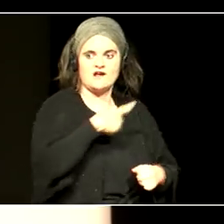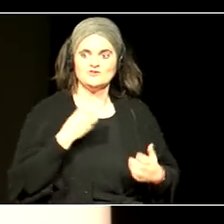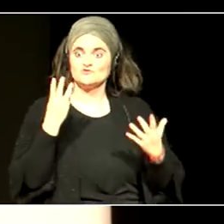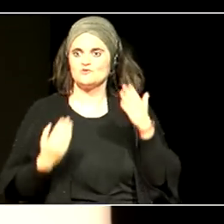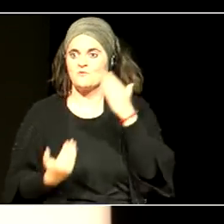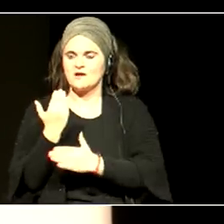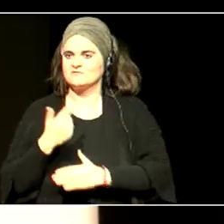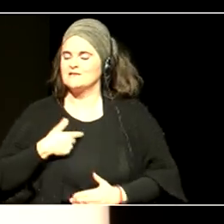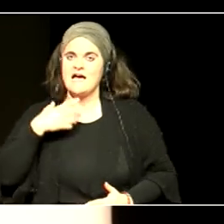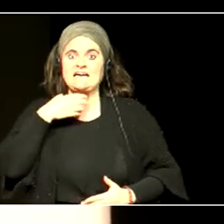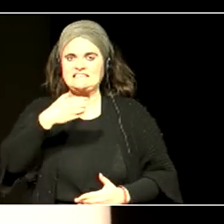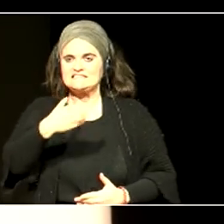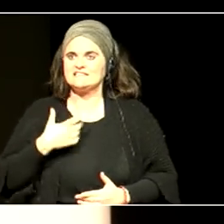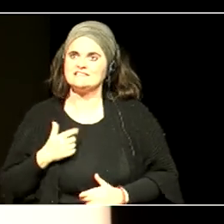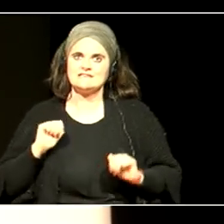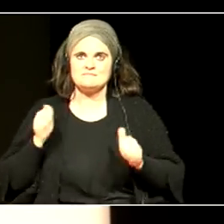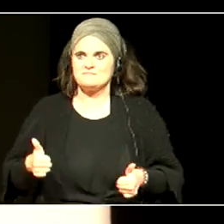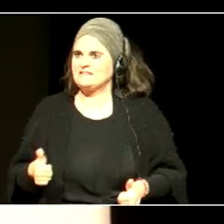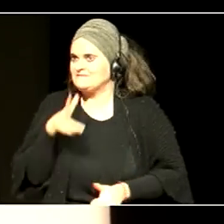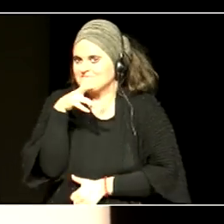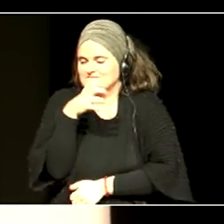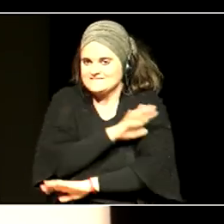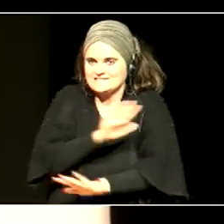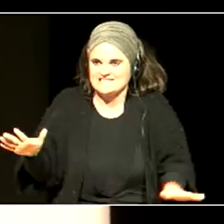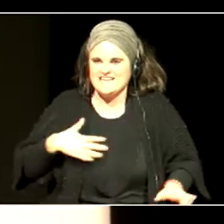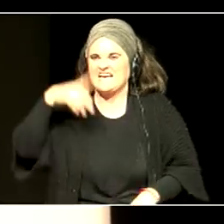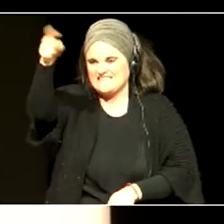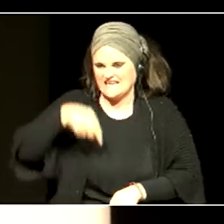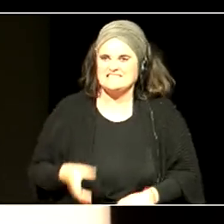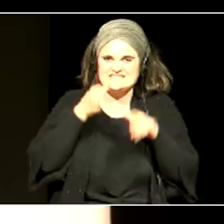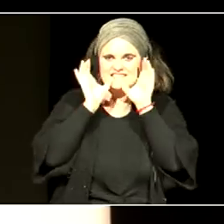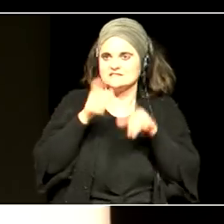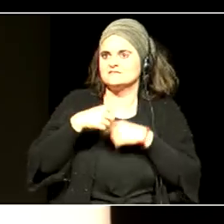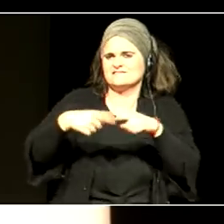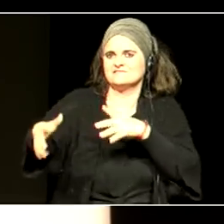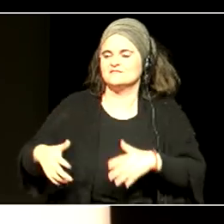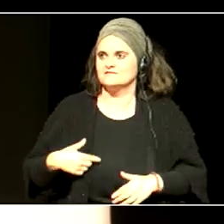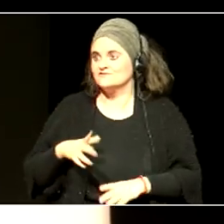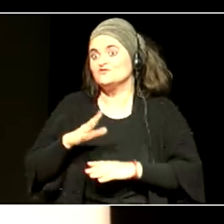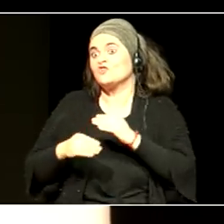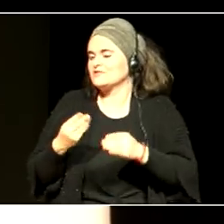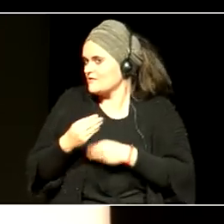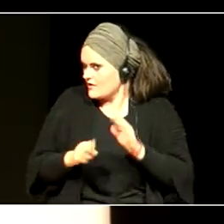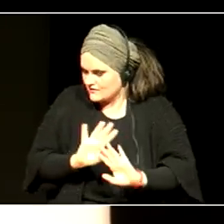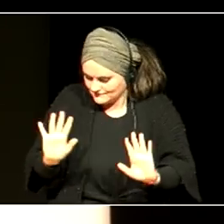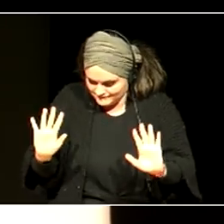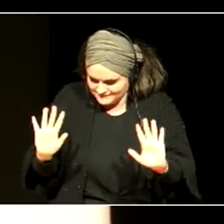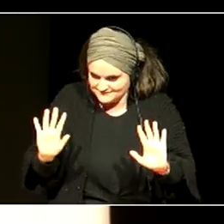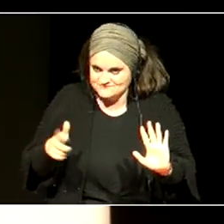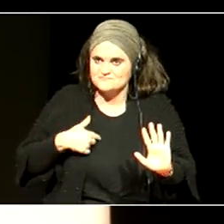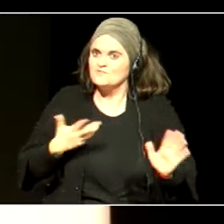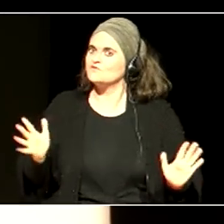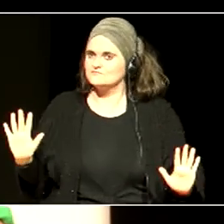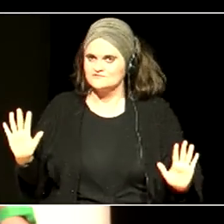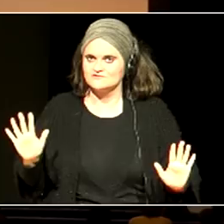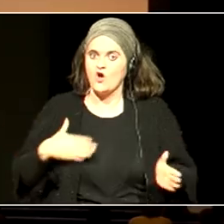yao he empezado a gritar que empiezo el día fatal J todo esto que no hay que hacer No todo esto que no hay que hacer que yo me he ido